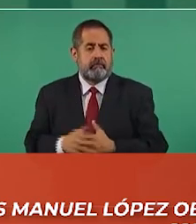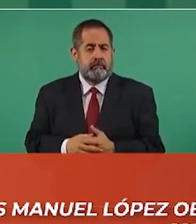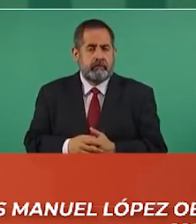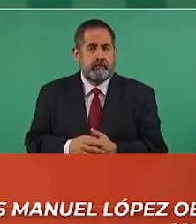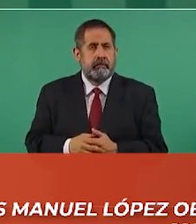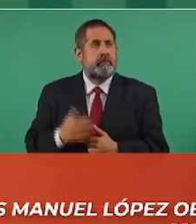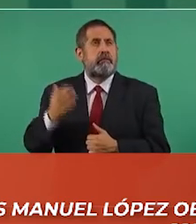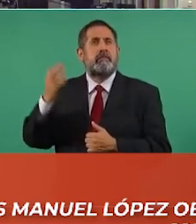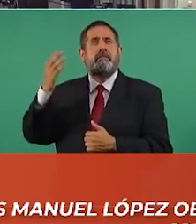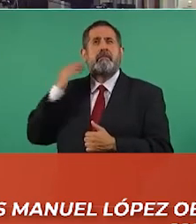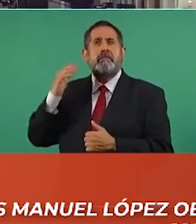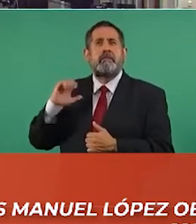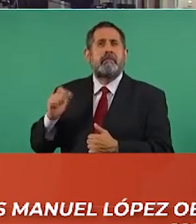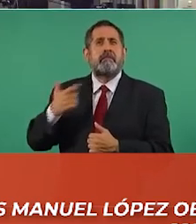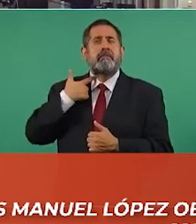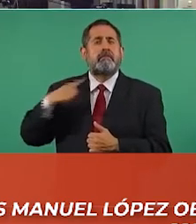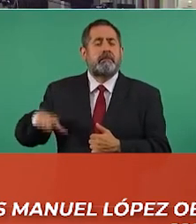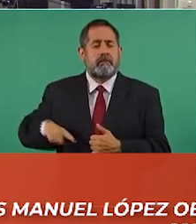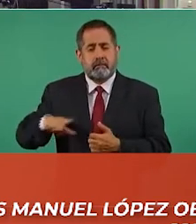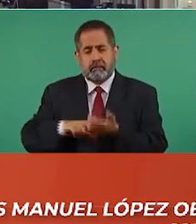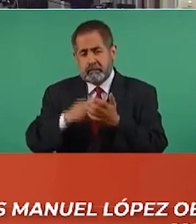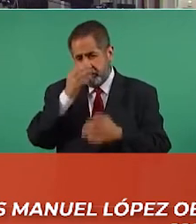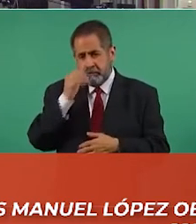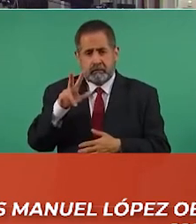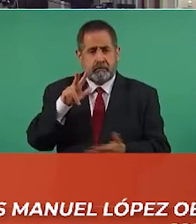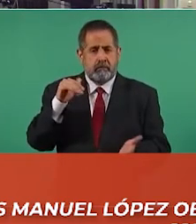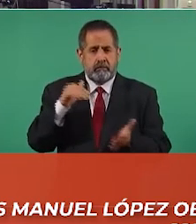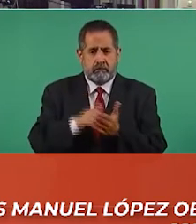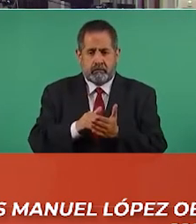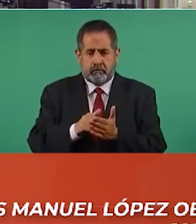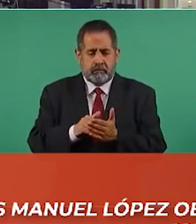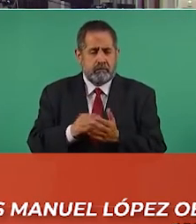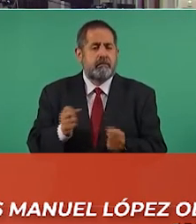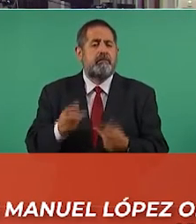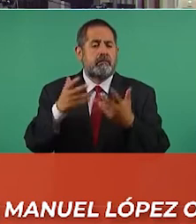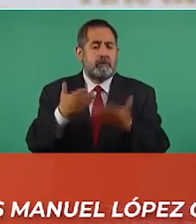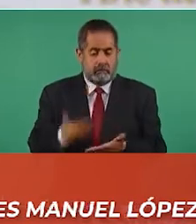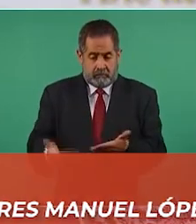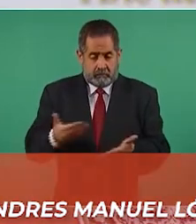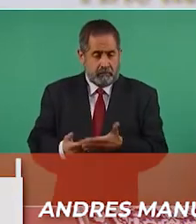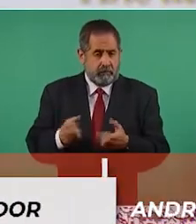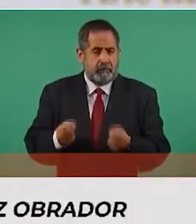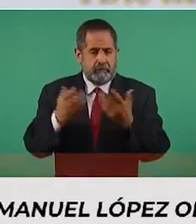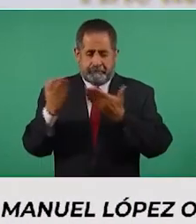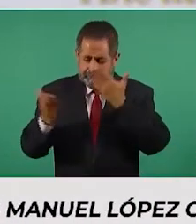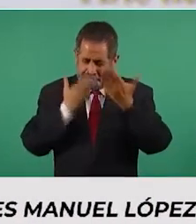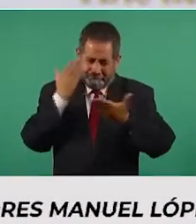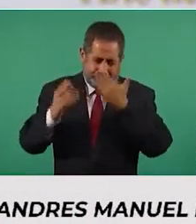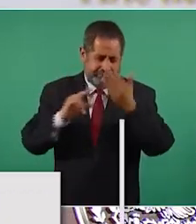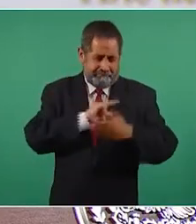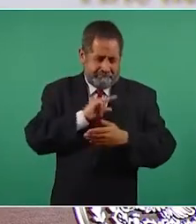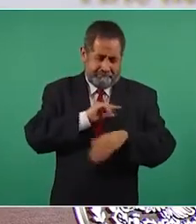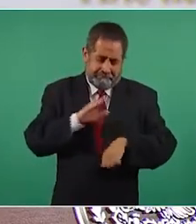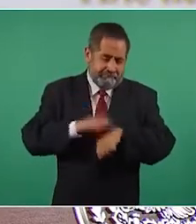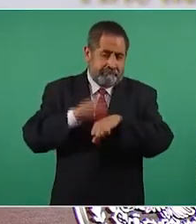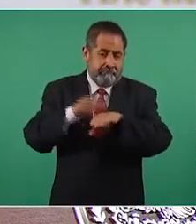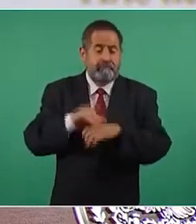El último año del pasado gobierno, 8,000. ¿Saben cuántos ahora se están especializando?